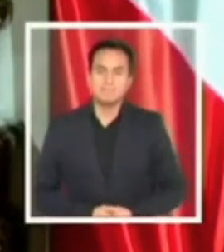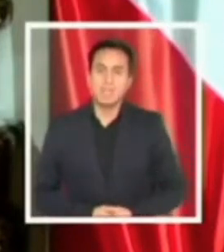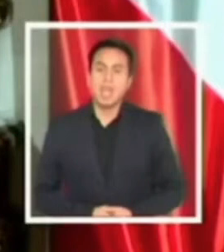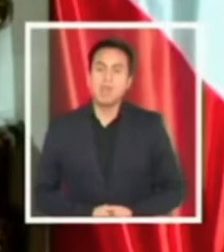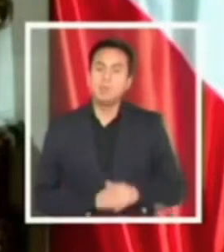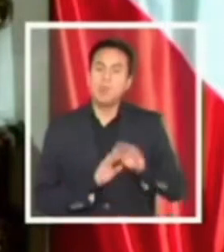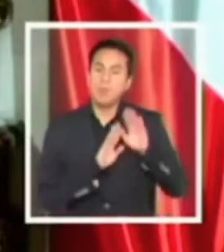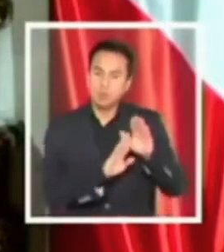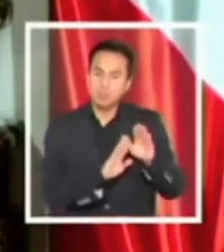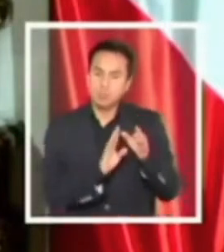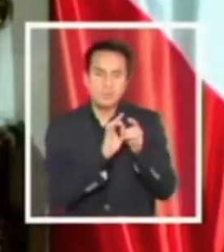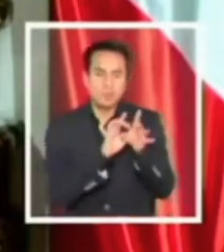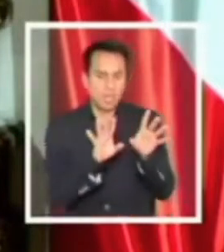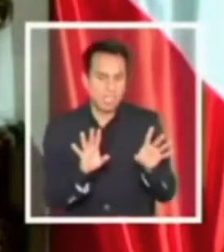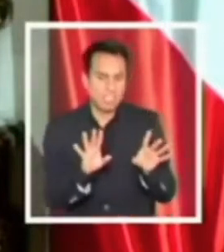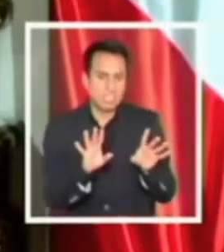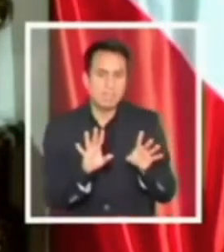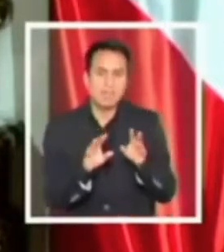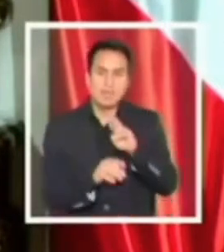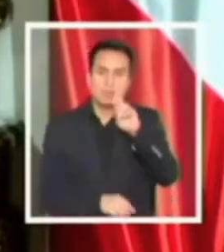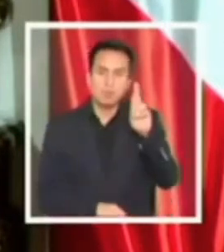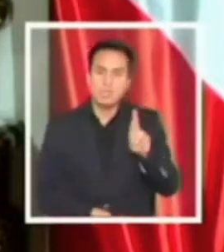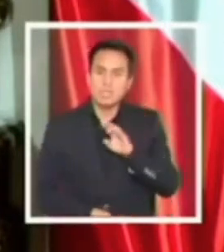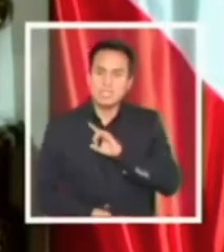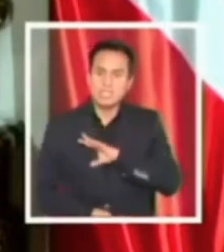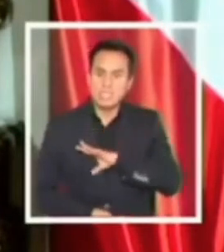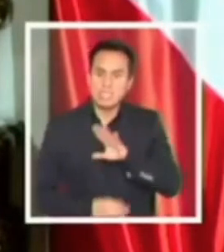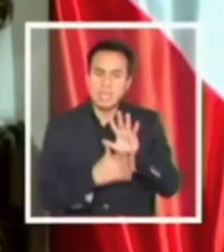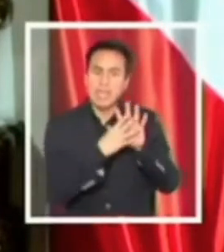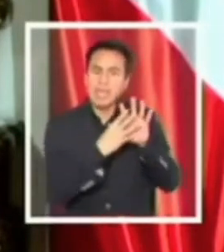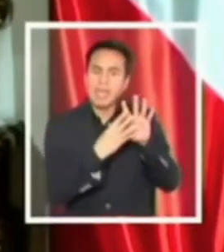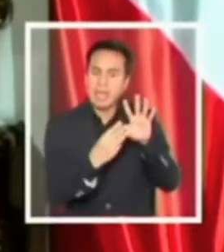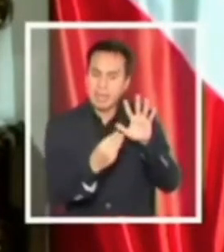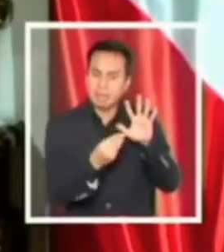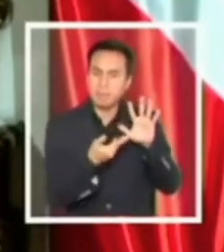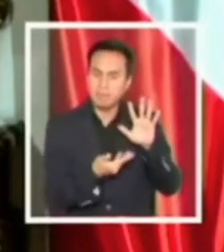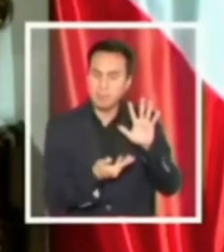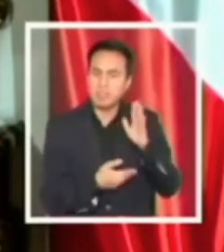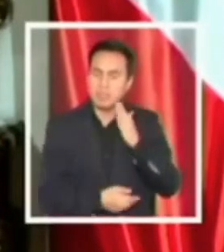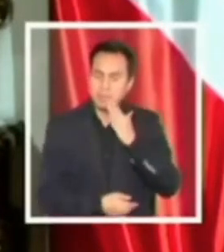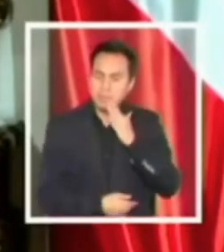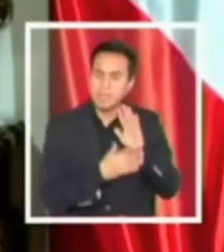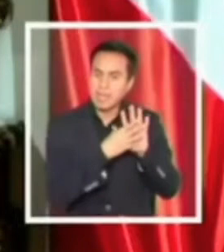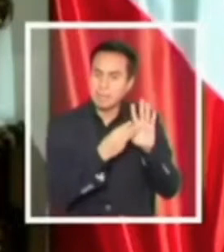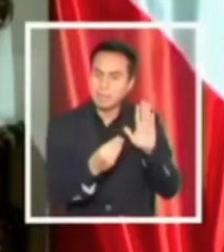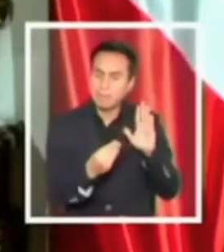apóstol de la democracia, de la República de Chile y ejemplo